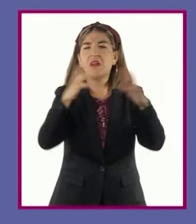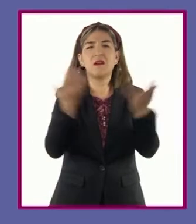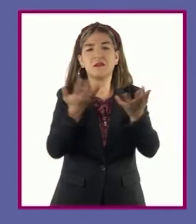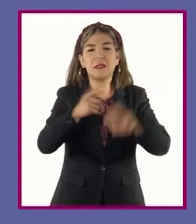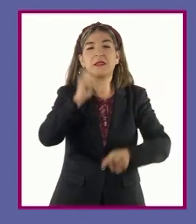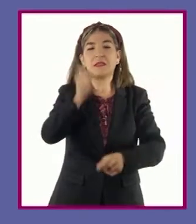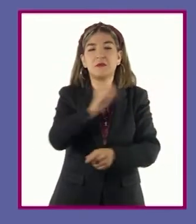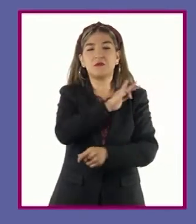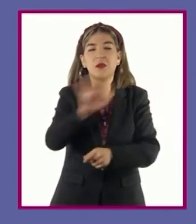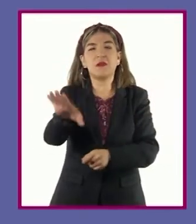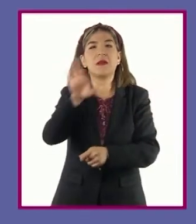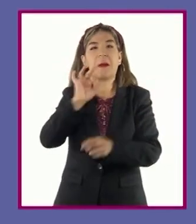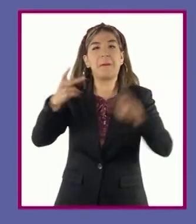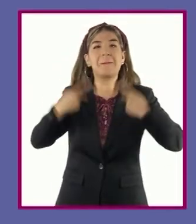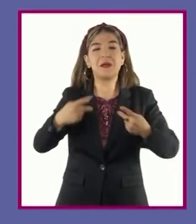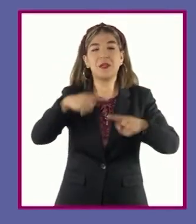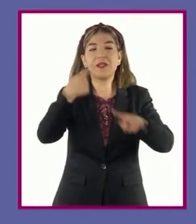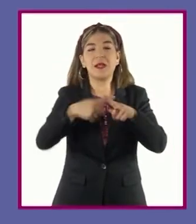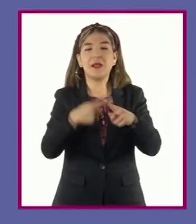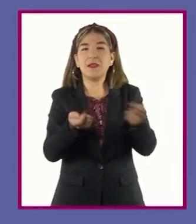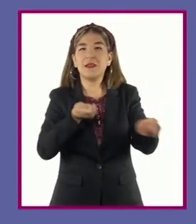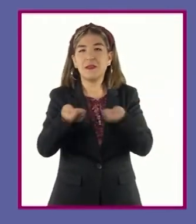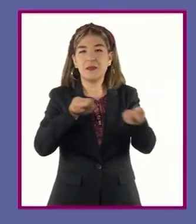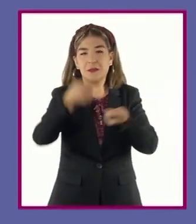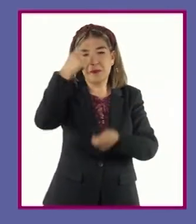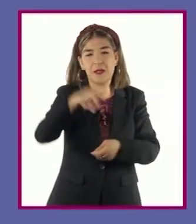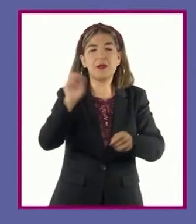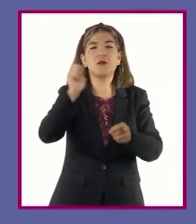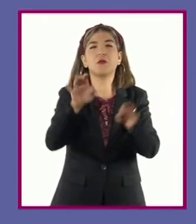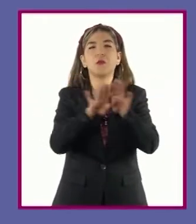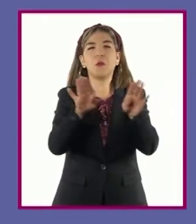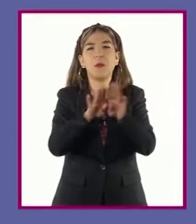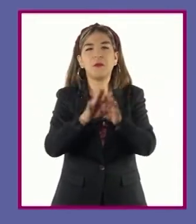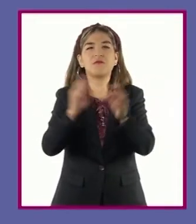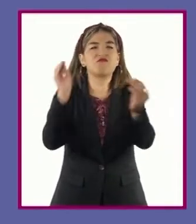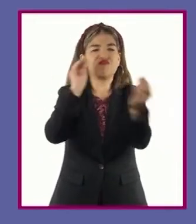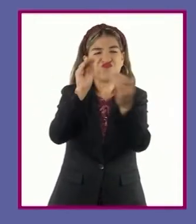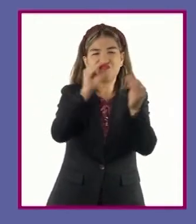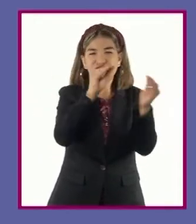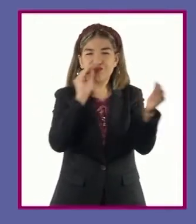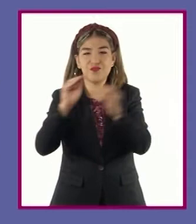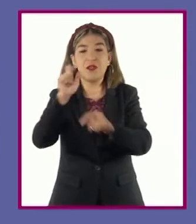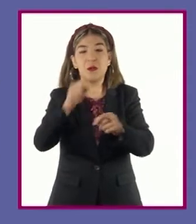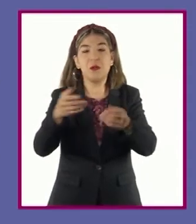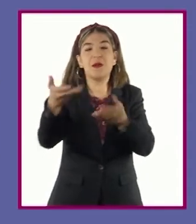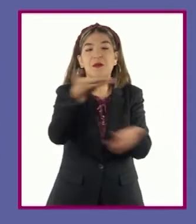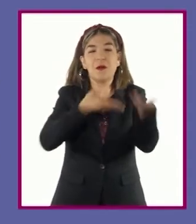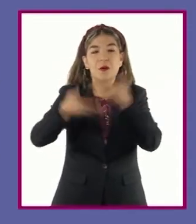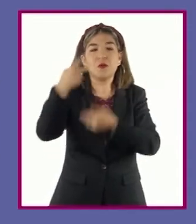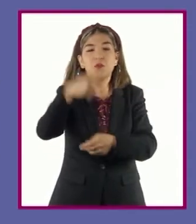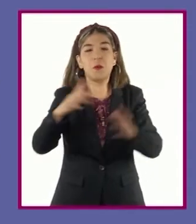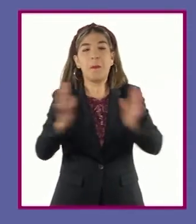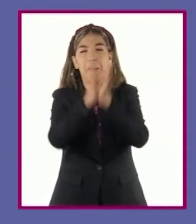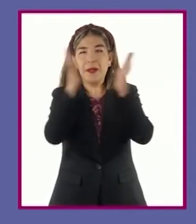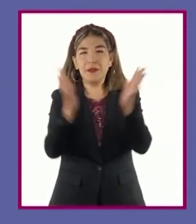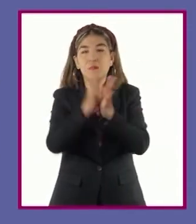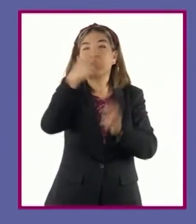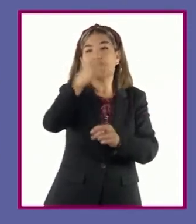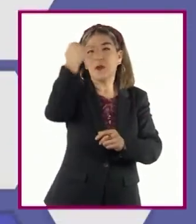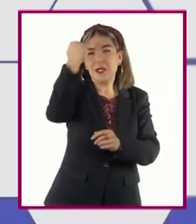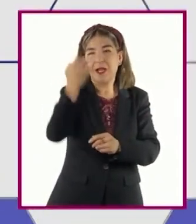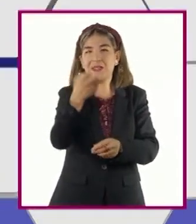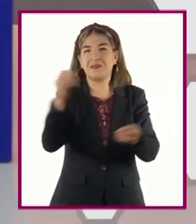puede elegirse a un moderador que guíe la discusión y organice las participaciones e ideas que surjan durante la